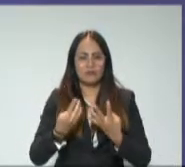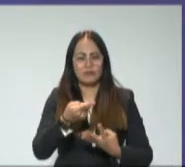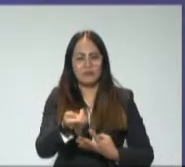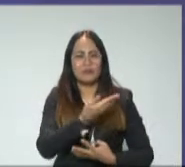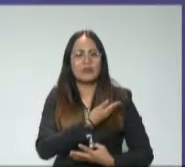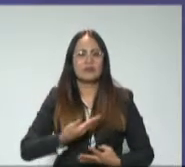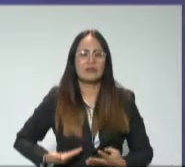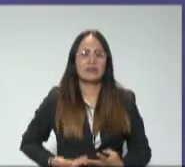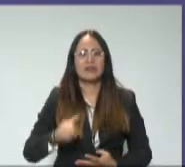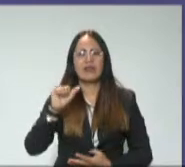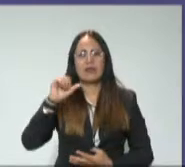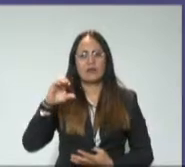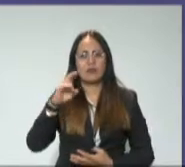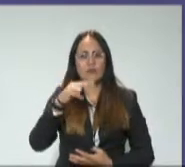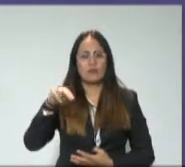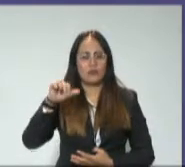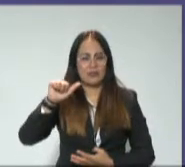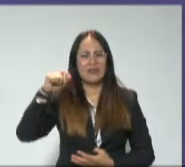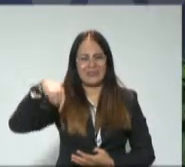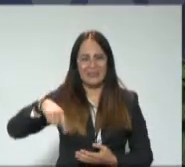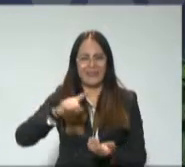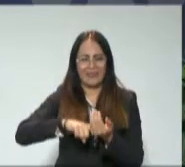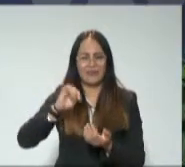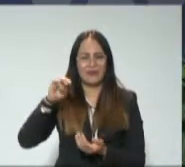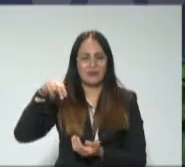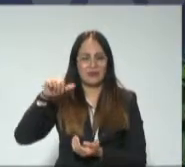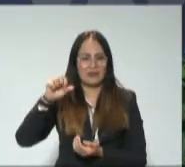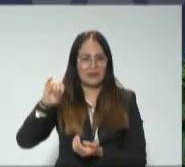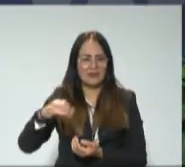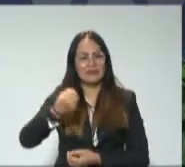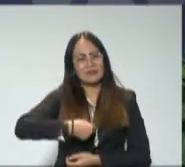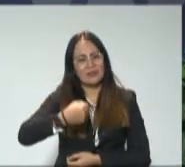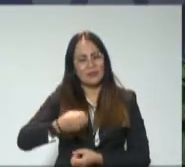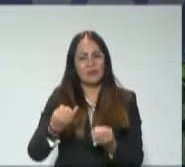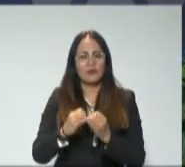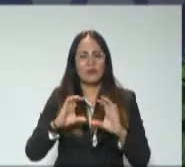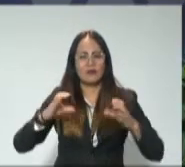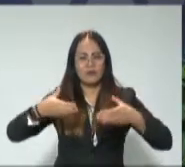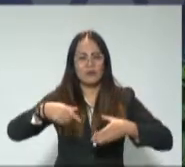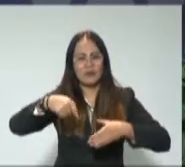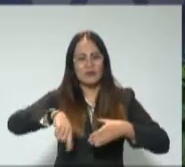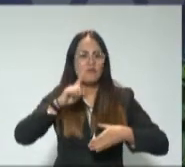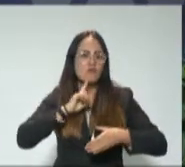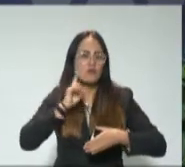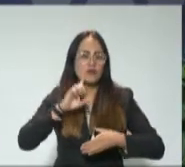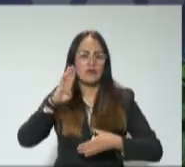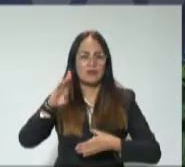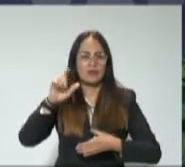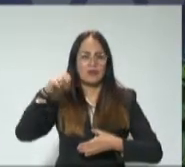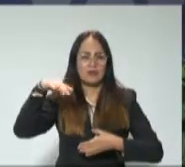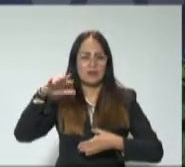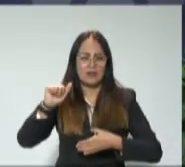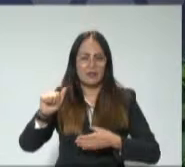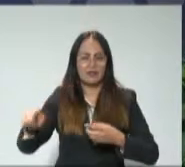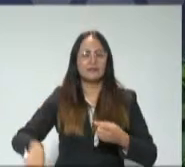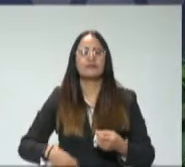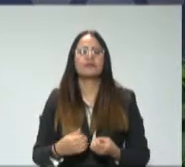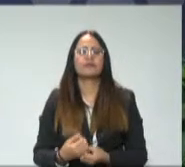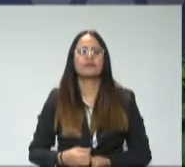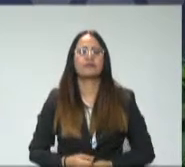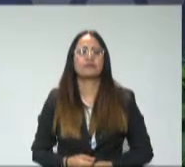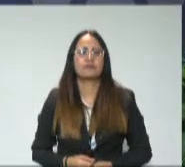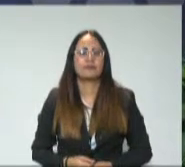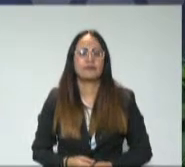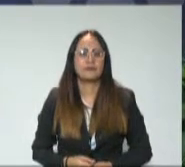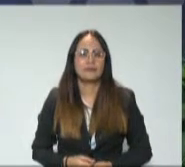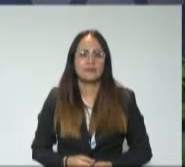Acuña llamas de este instituto también le saludo a la comisionada Blanca Lilia ybarra cadena eh